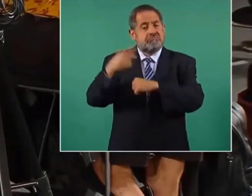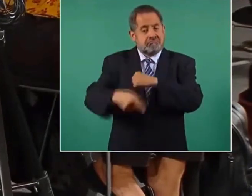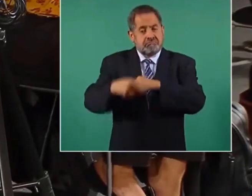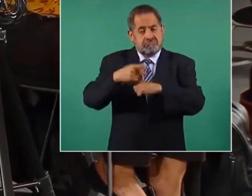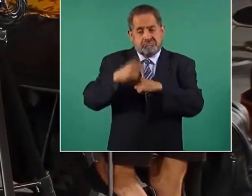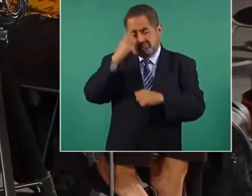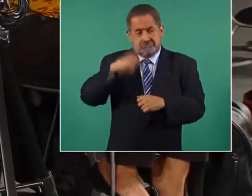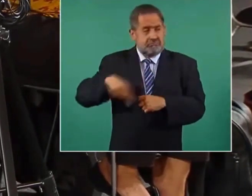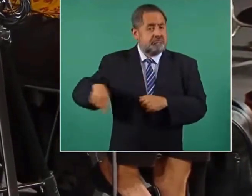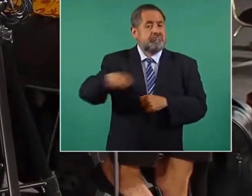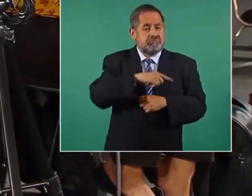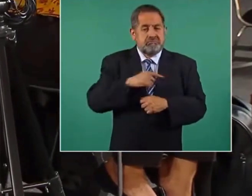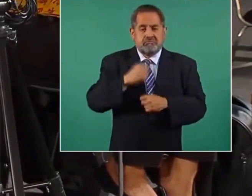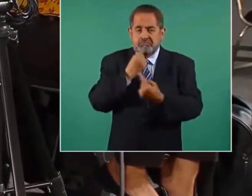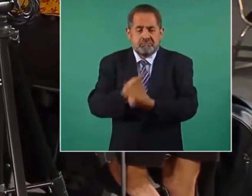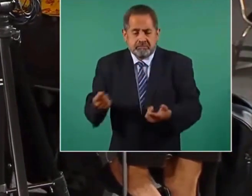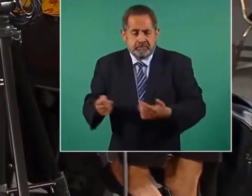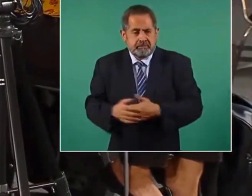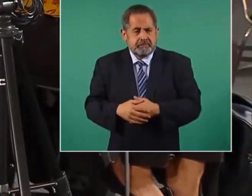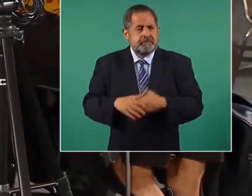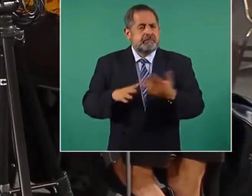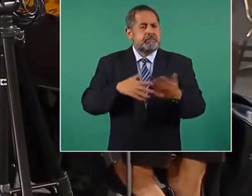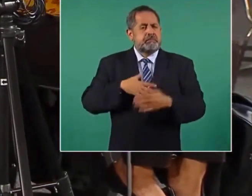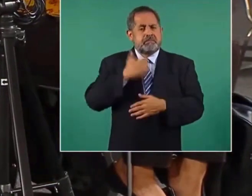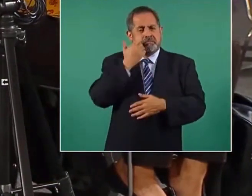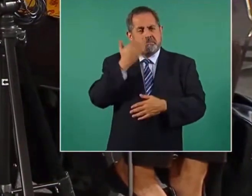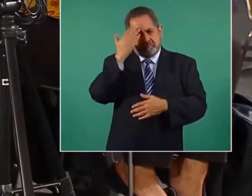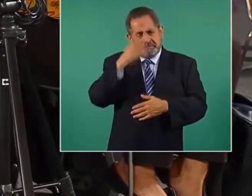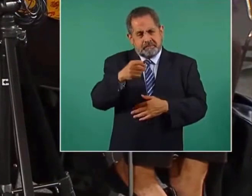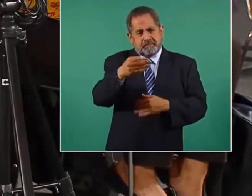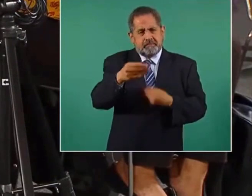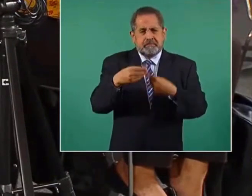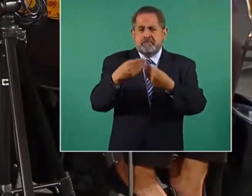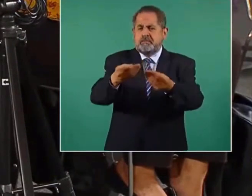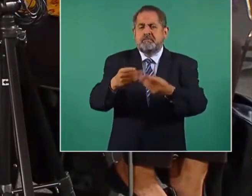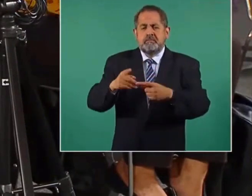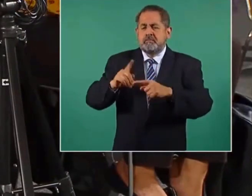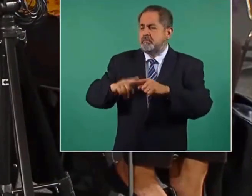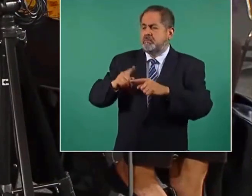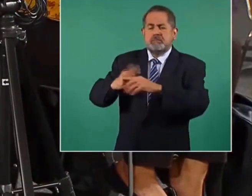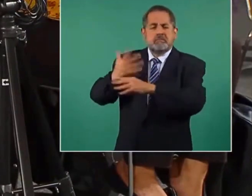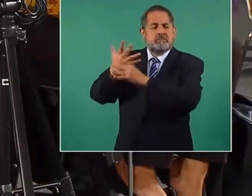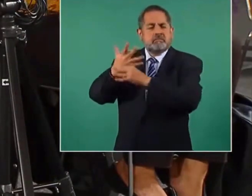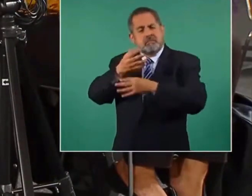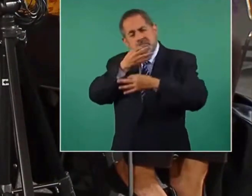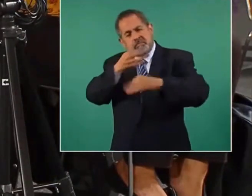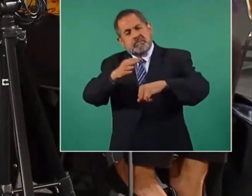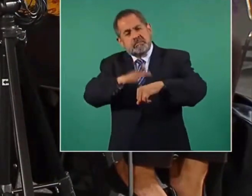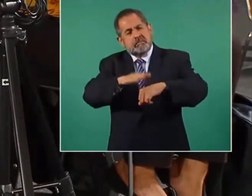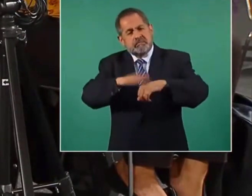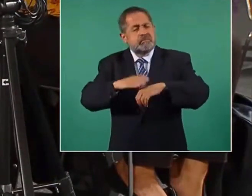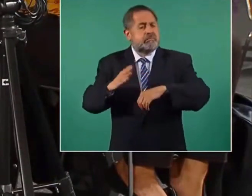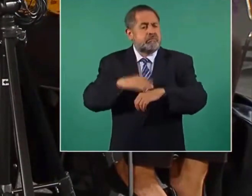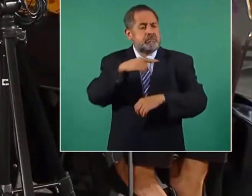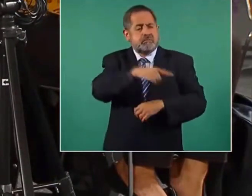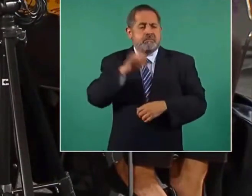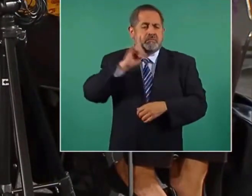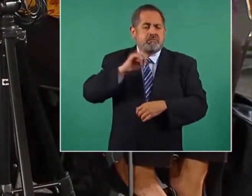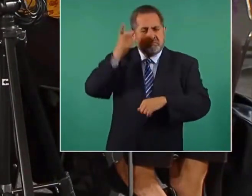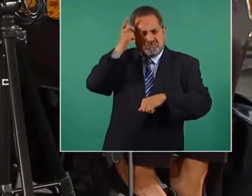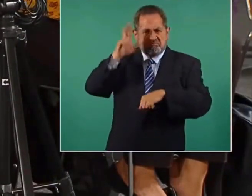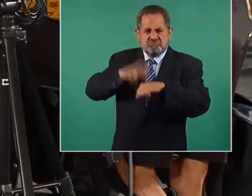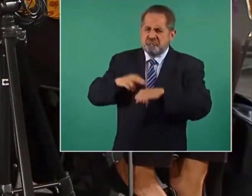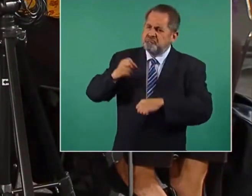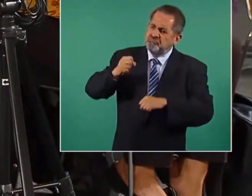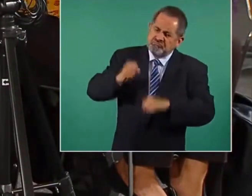para las y los pequeños ay me gustaría conocer cuál sería el mensaje primera instancia y porque esta directora de alguna